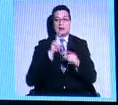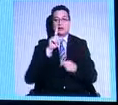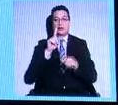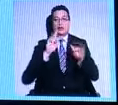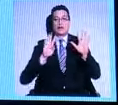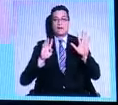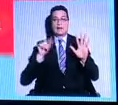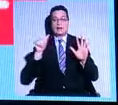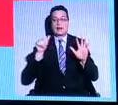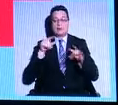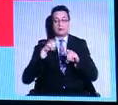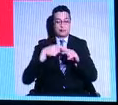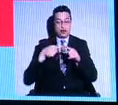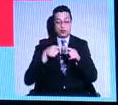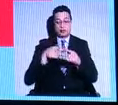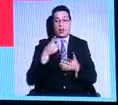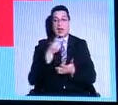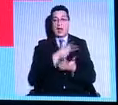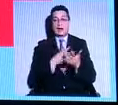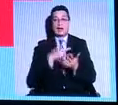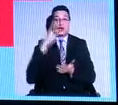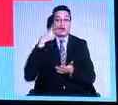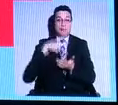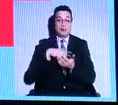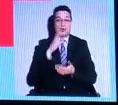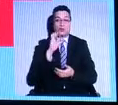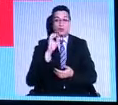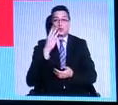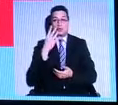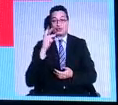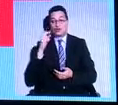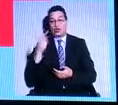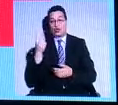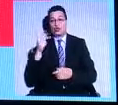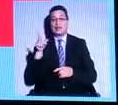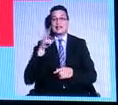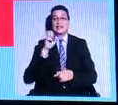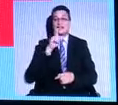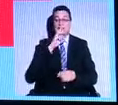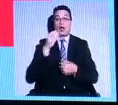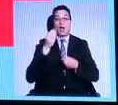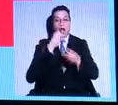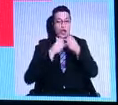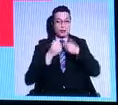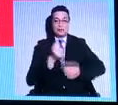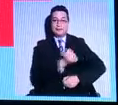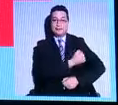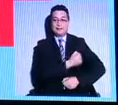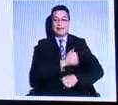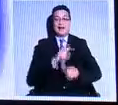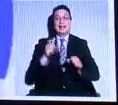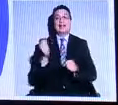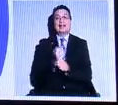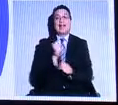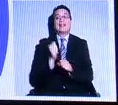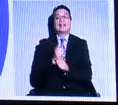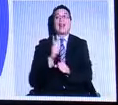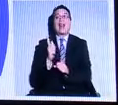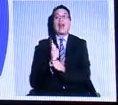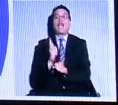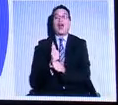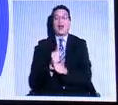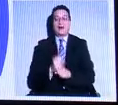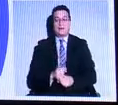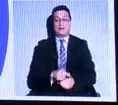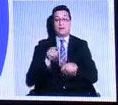7.196 set de arte y 2.412 set de repostería para el taller laboral. Desde que estaba en octavo